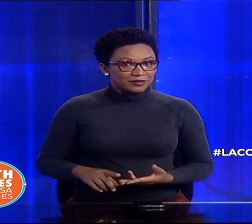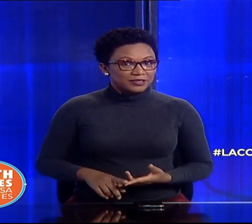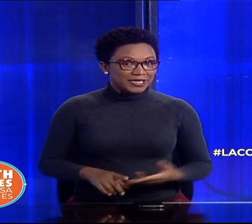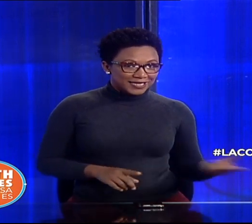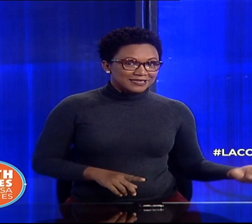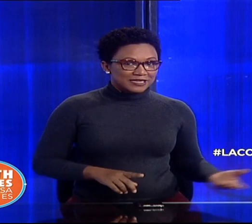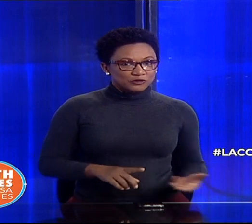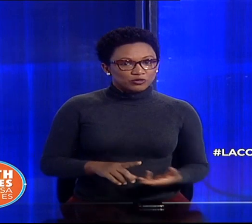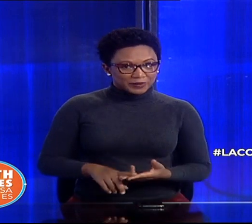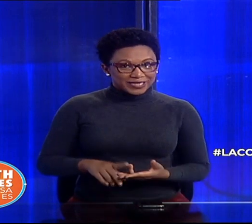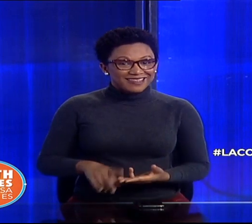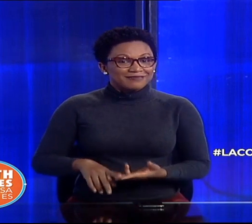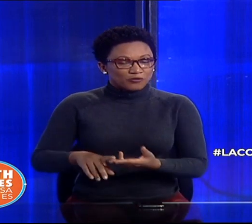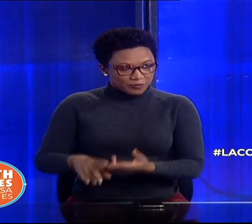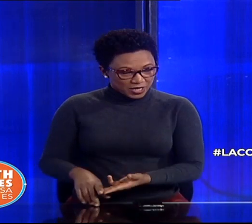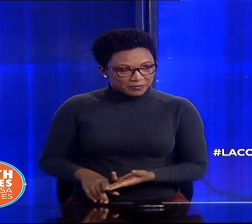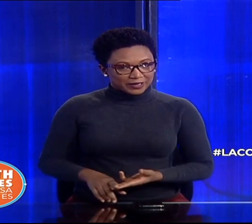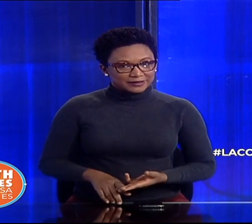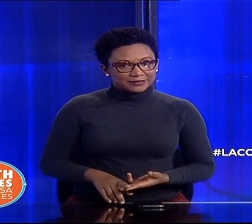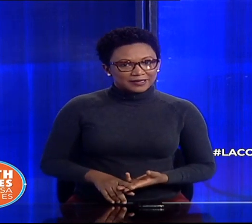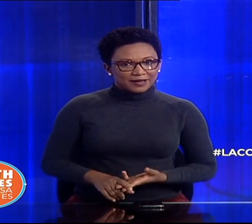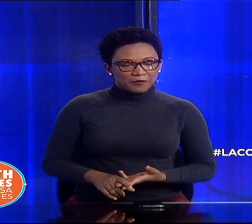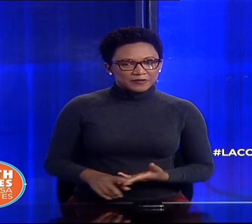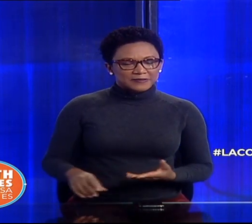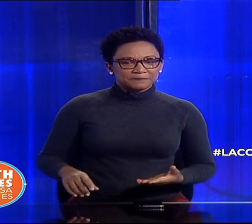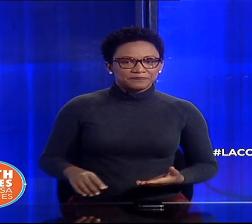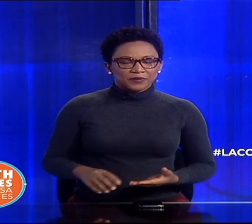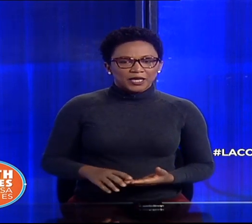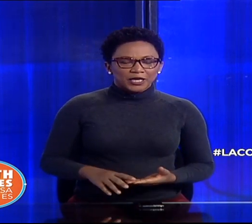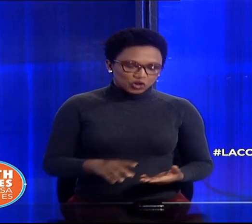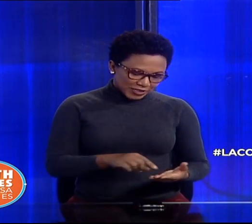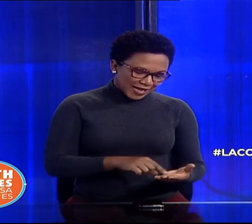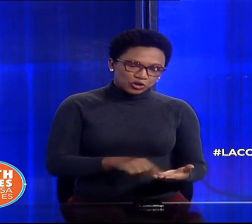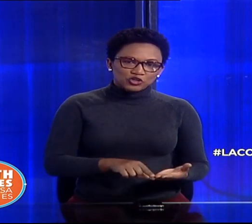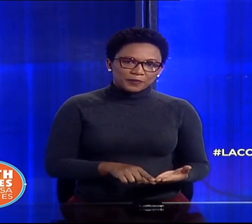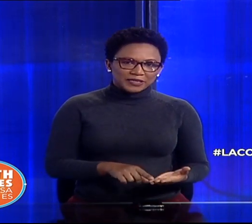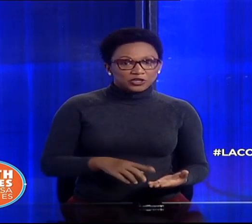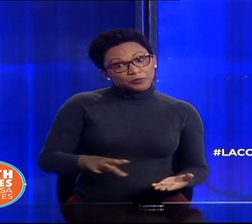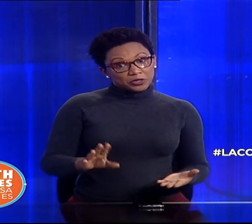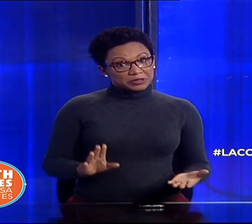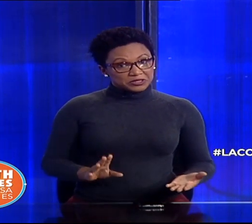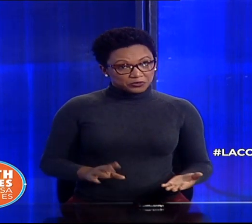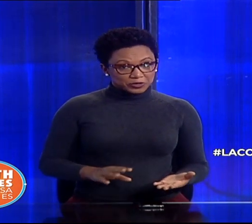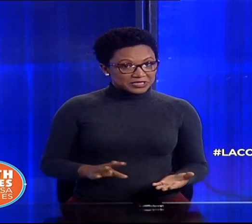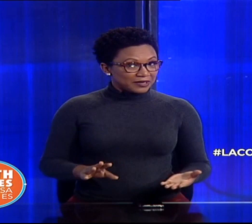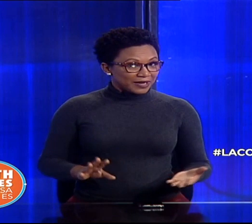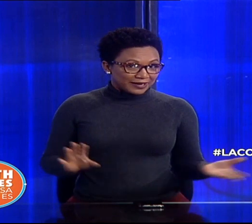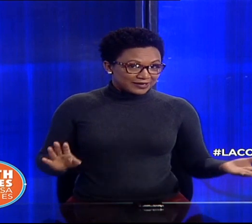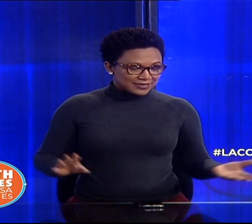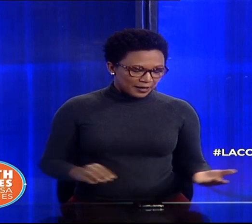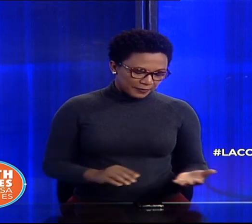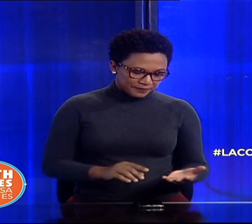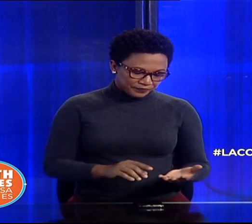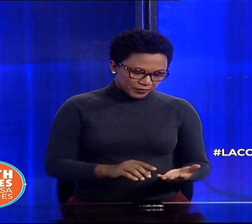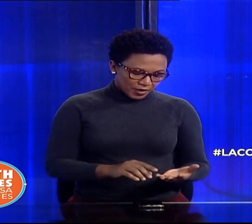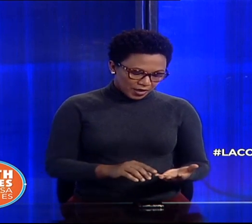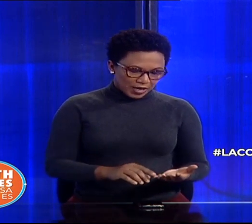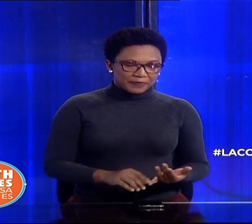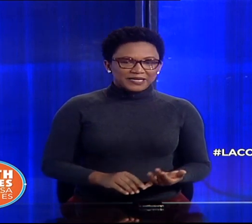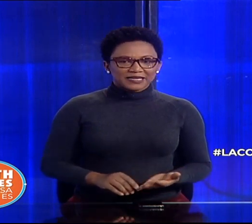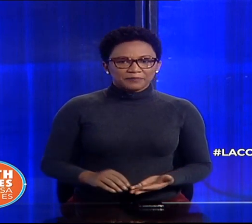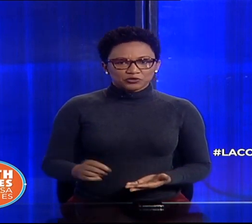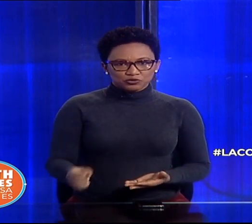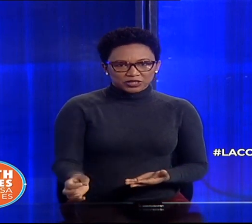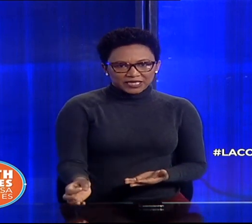el PRD. Tiene que hacer eso, el PRD con Miguel Vargas a la cabeza. Entonces, a todos esos partidos, porque igual se le ocurre celebrar, quién sabe,